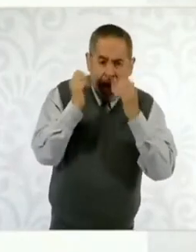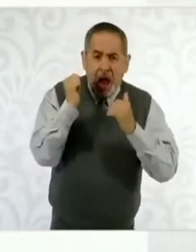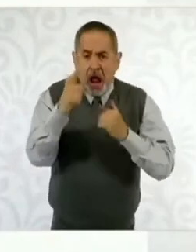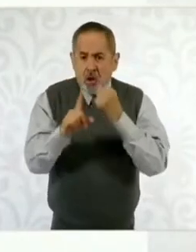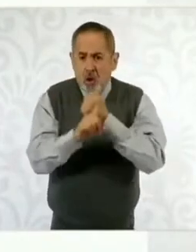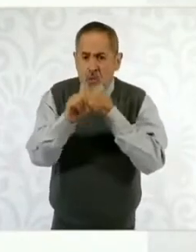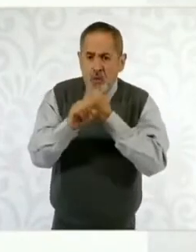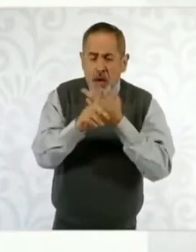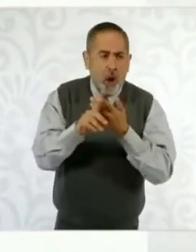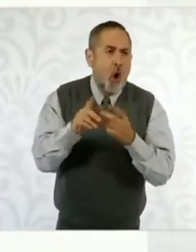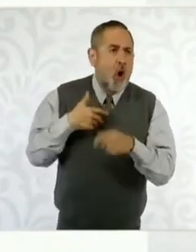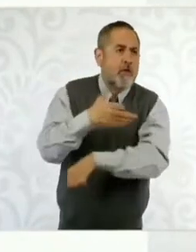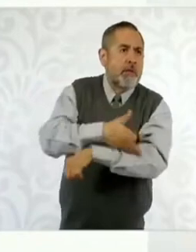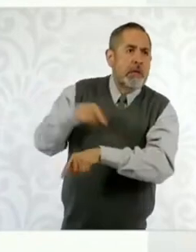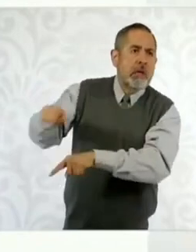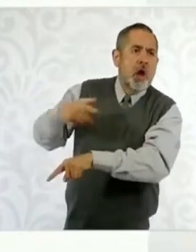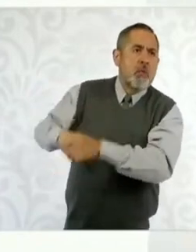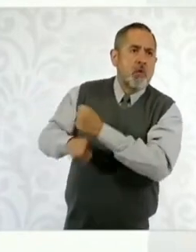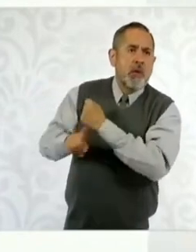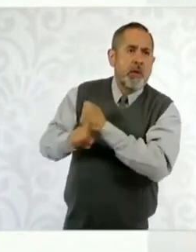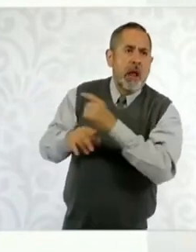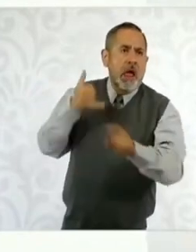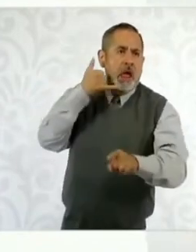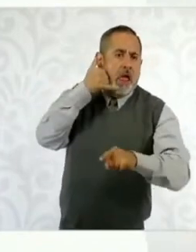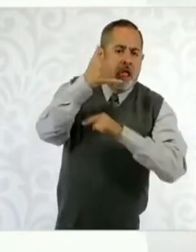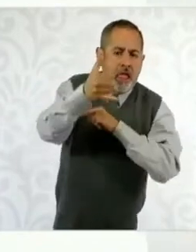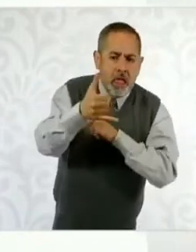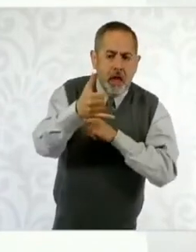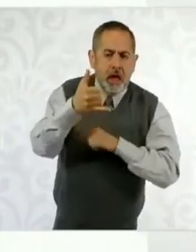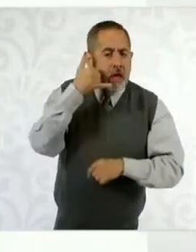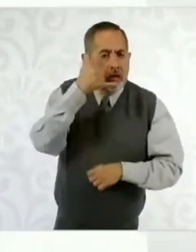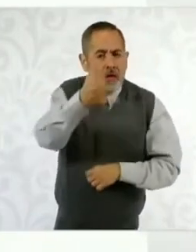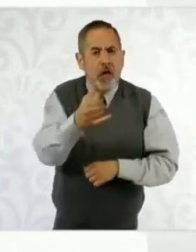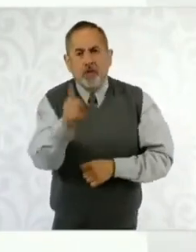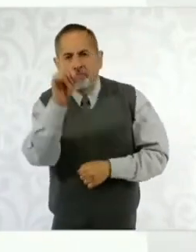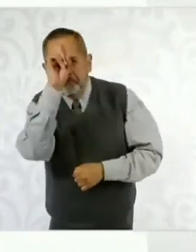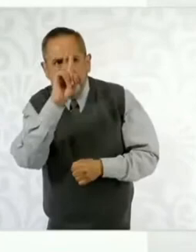personal o de algún familiar, pueda llamar y se le dé orientación.